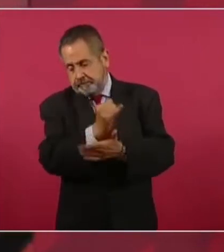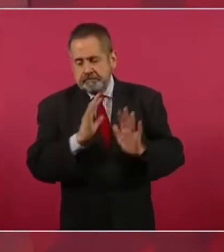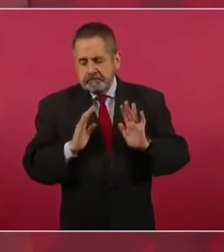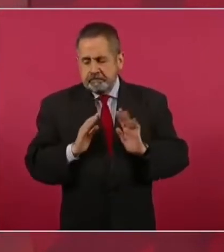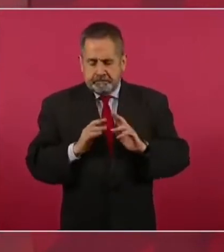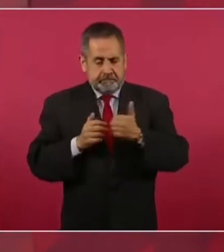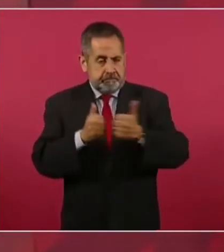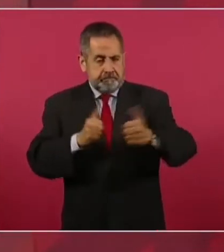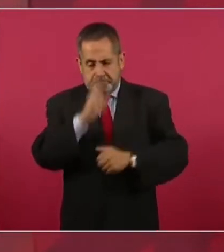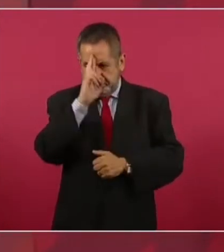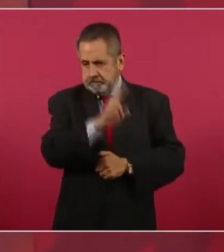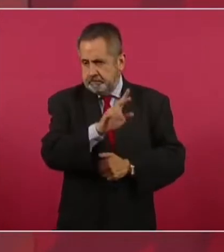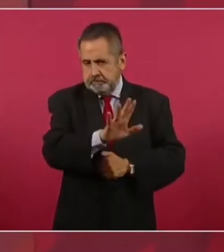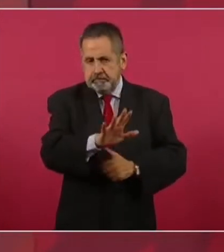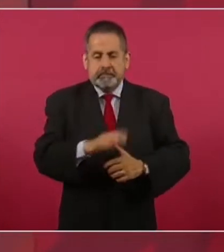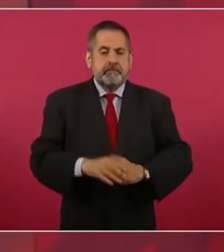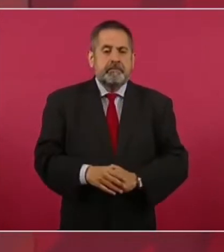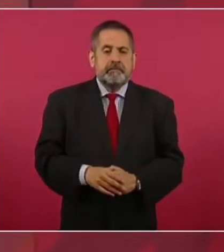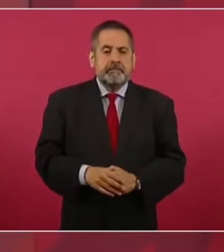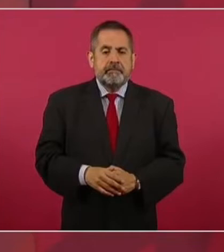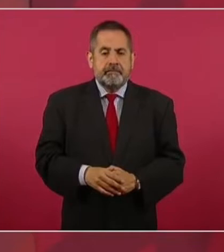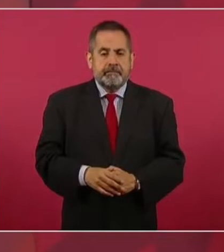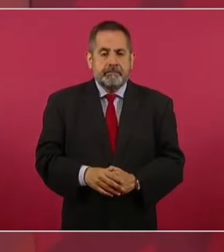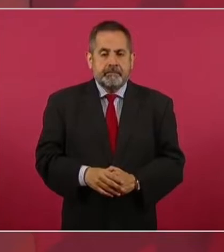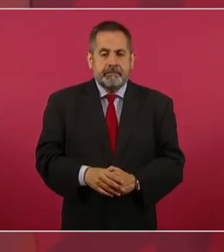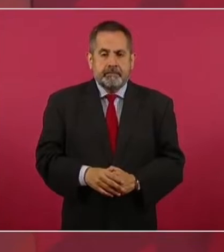de la autonomía del Banco de México.